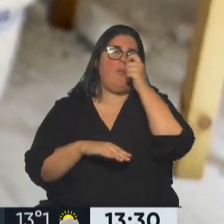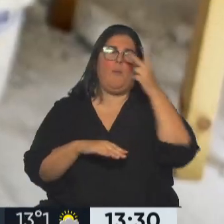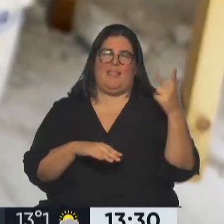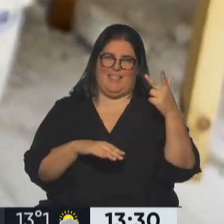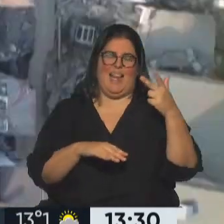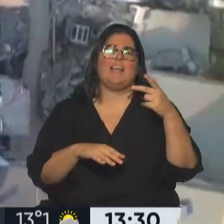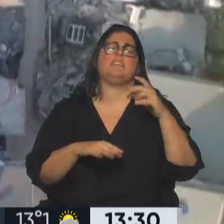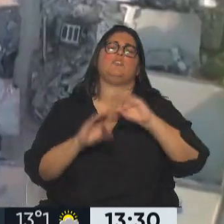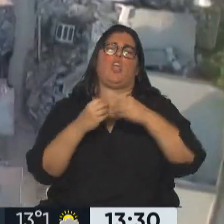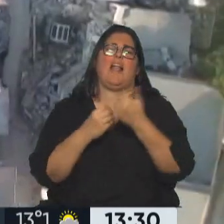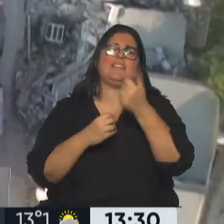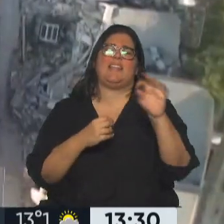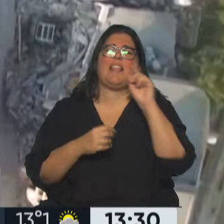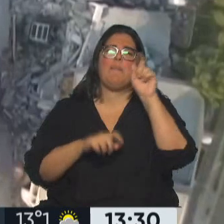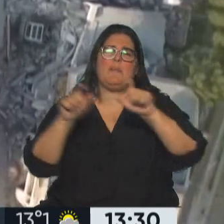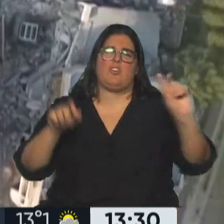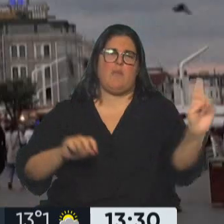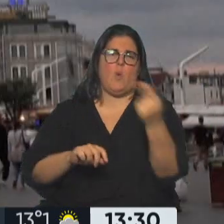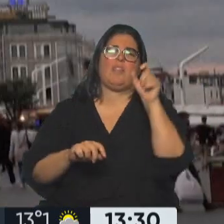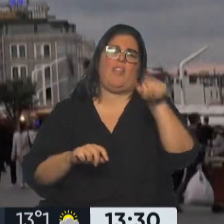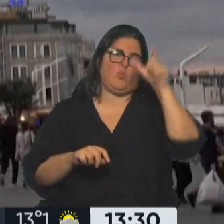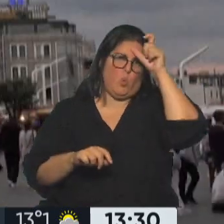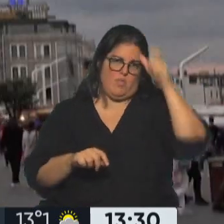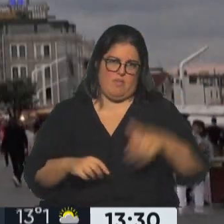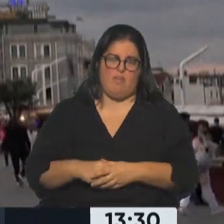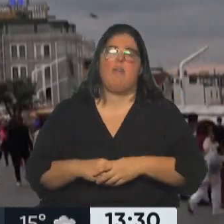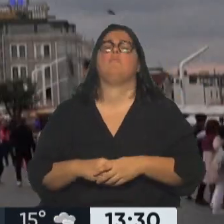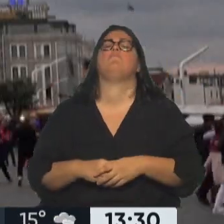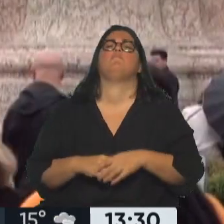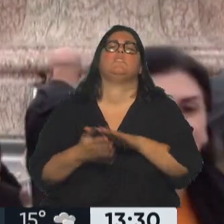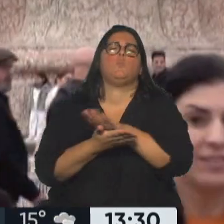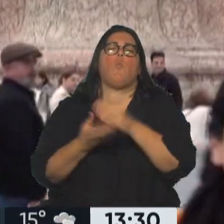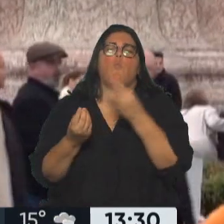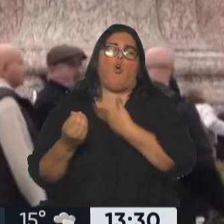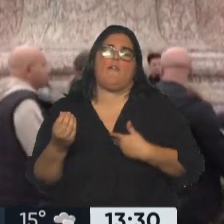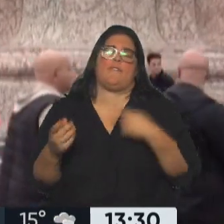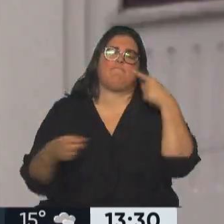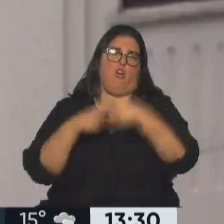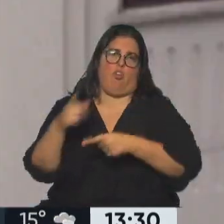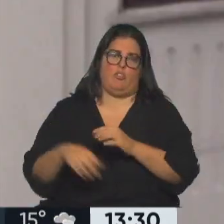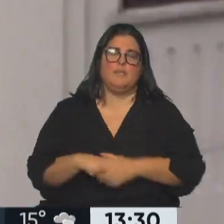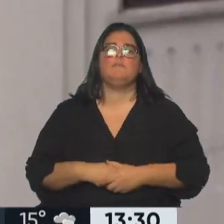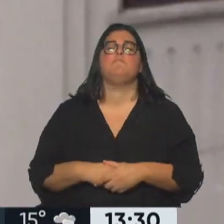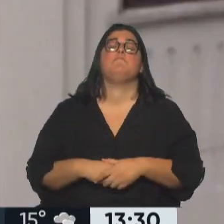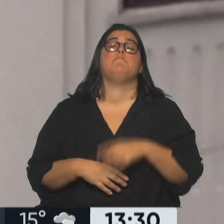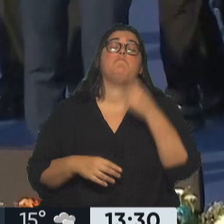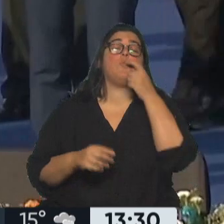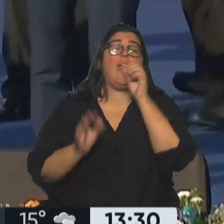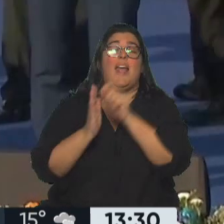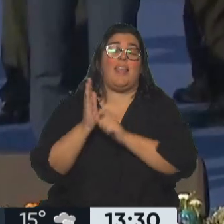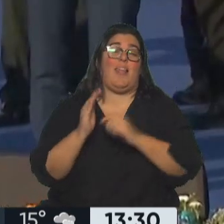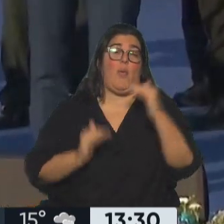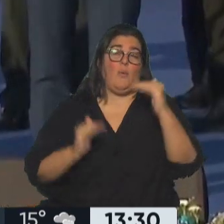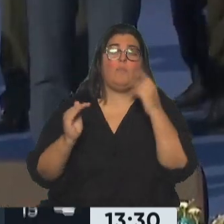60.000 muertos solo en Turquía. Las primeras encuestas sobre la perspectiva para el balotaje indican que Erdogan podría volver a